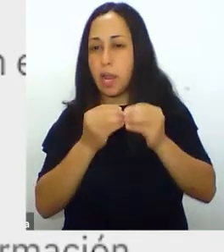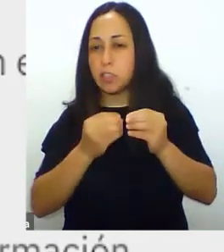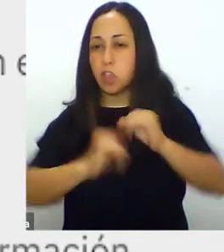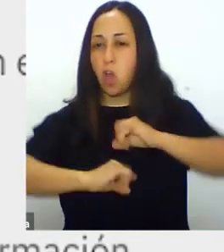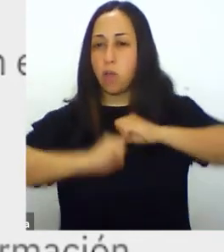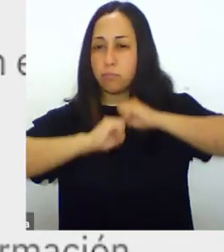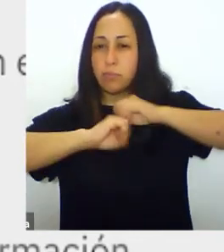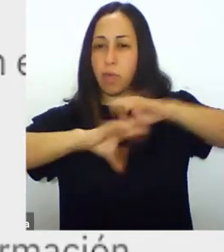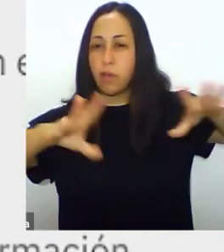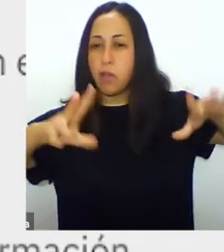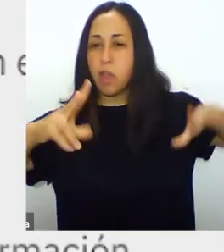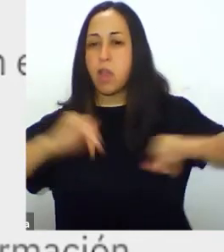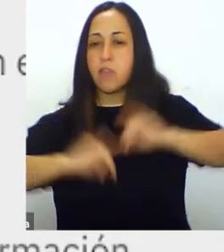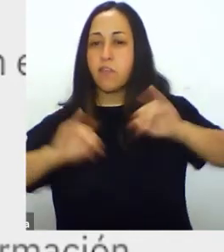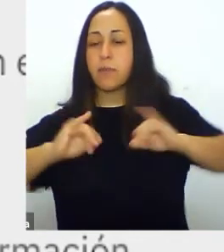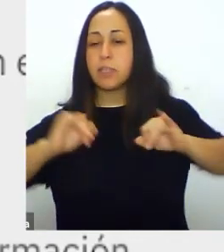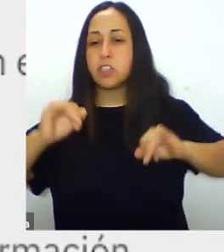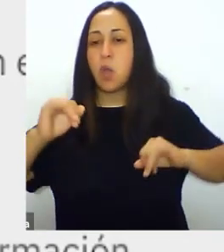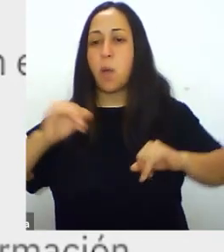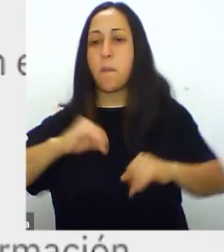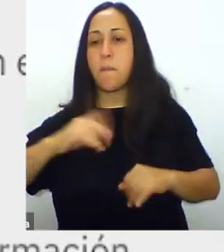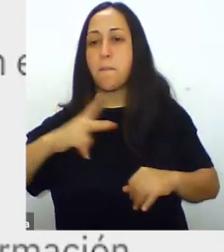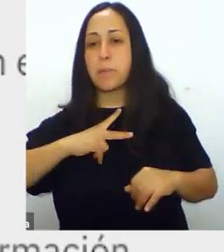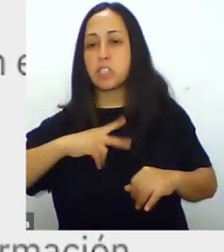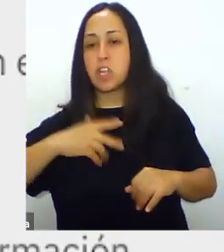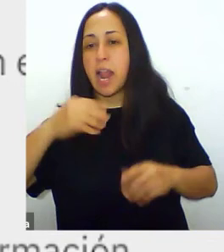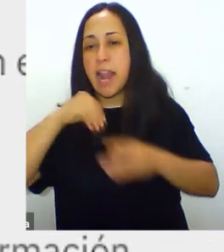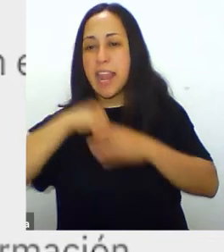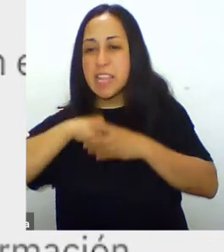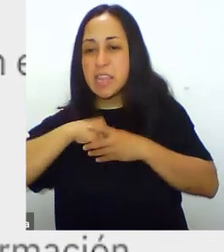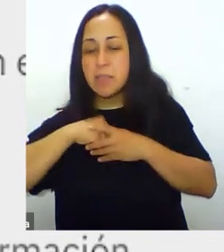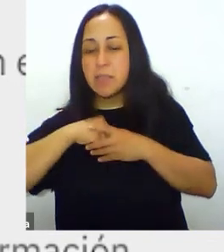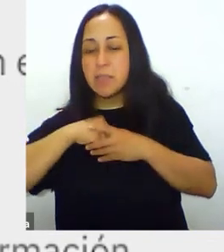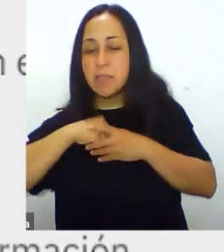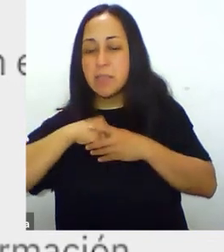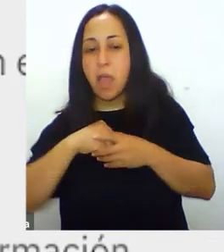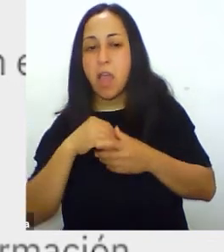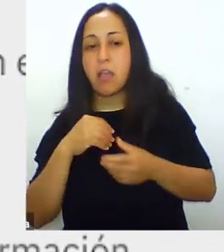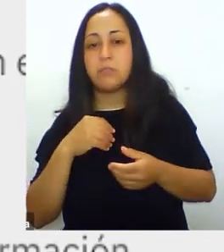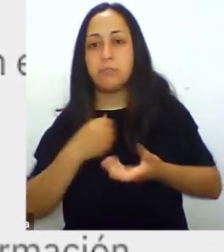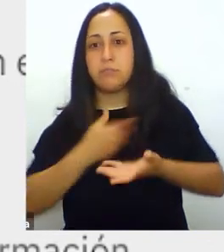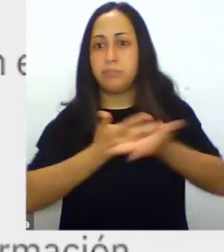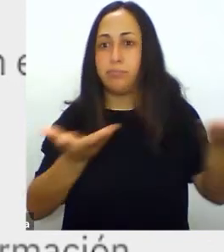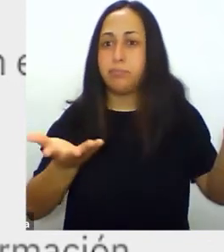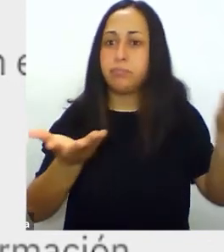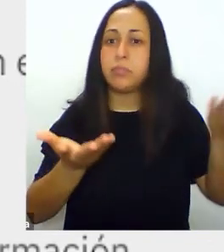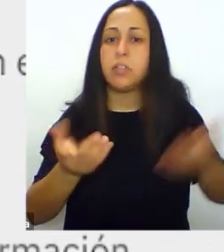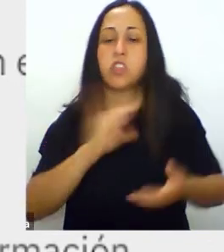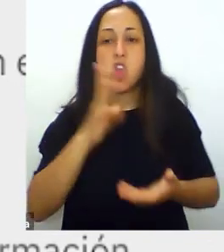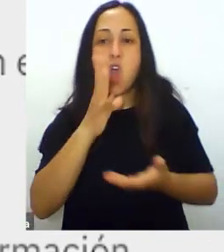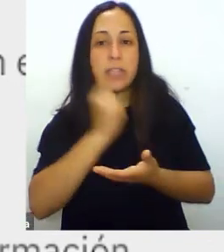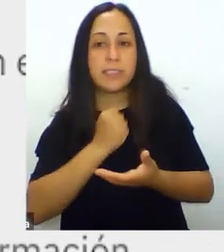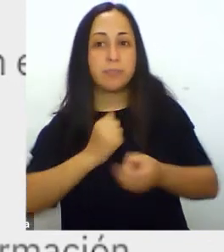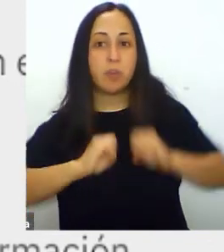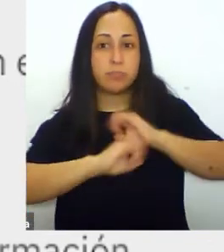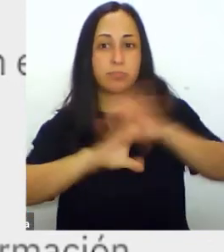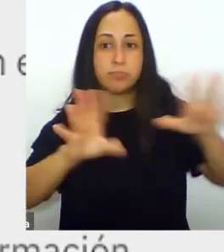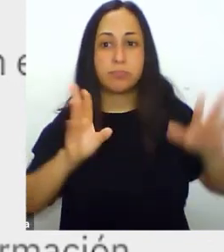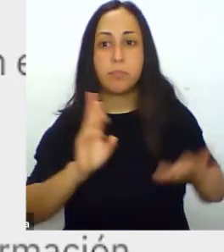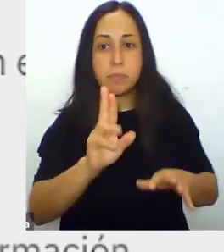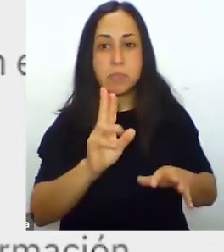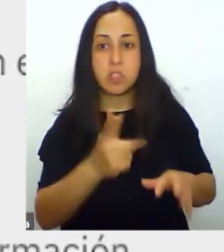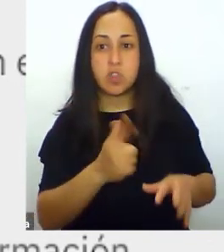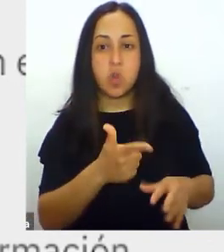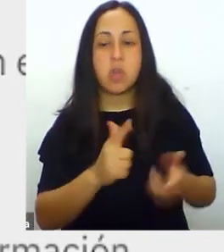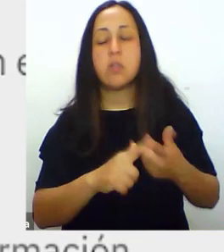de difusión de información personal o íntima, que en este caso es difusión de imagen no consentida. En segunda instancia se ve que,